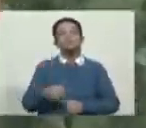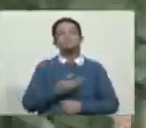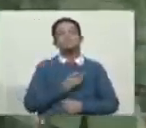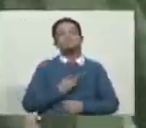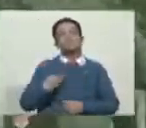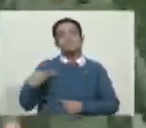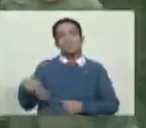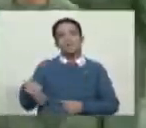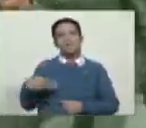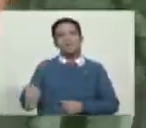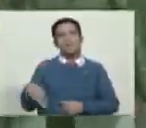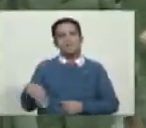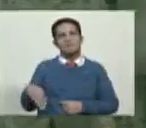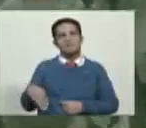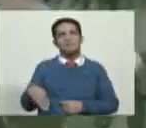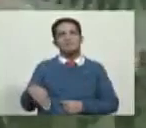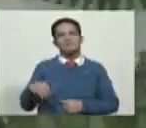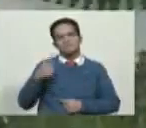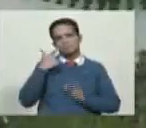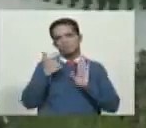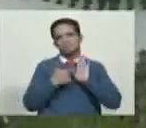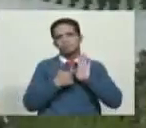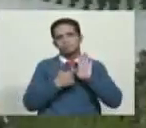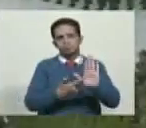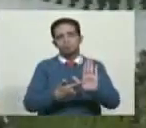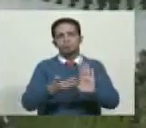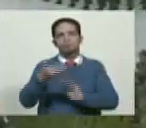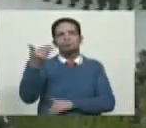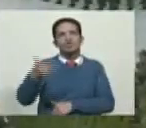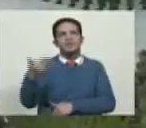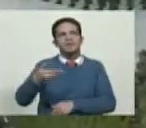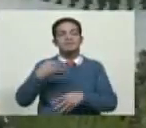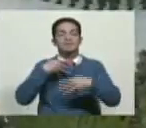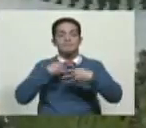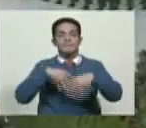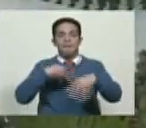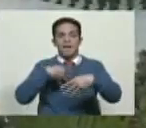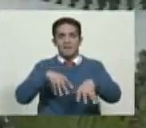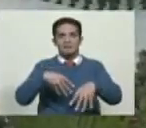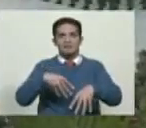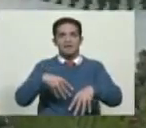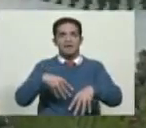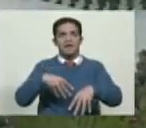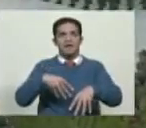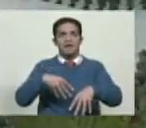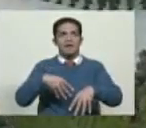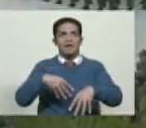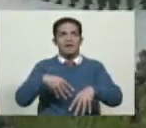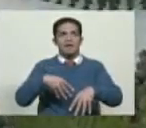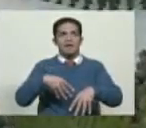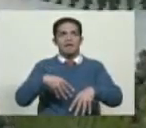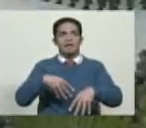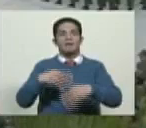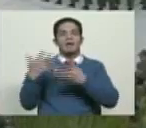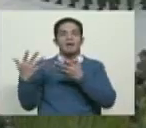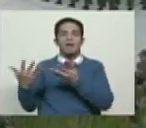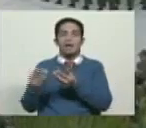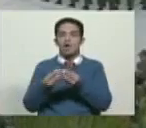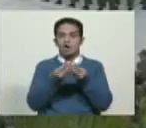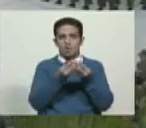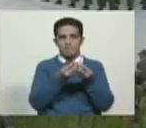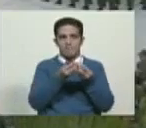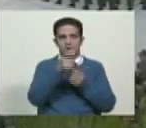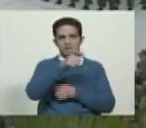y hoy queda en evidencia en esta importante marcha militar, en este despliegue que le acompañan las